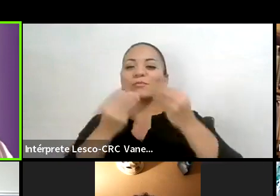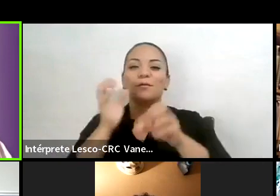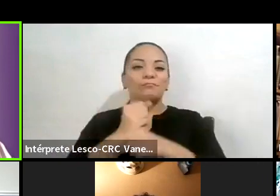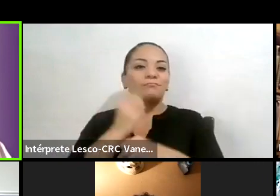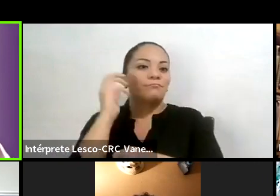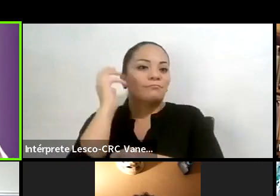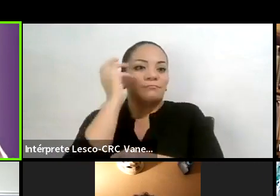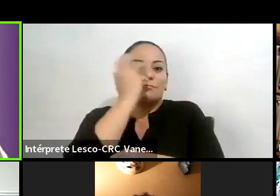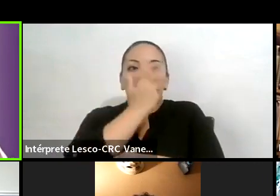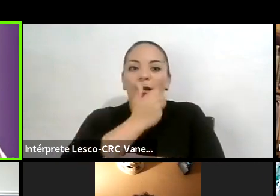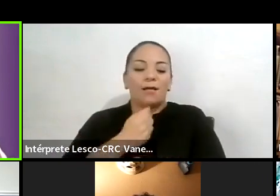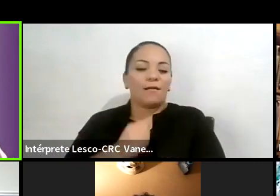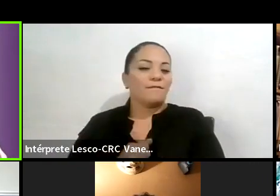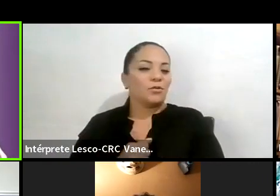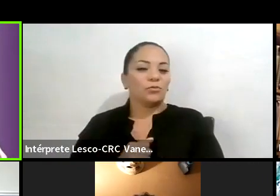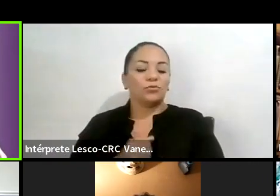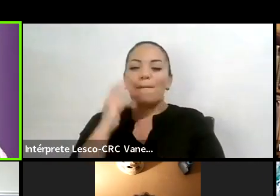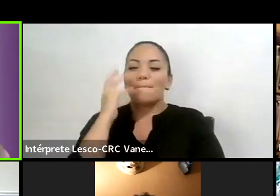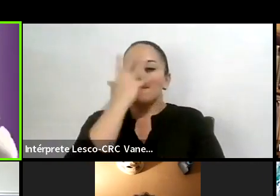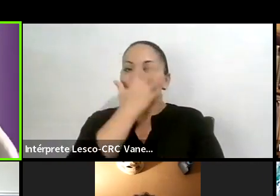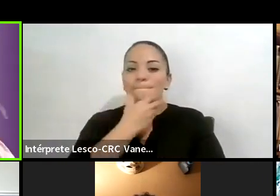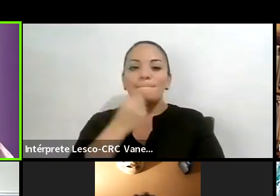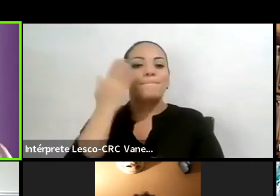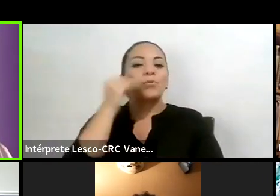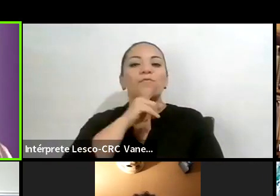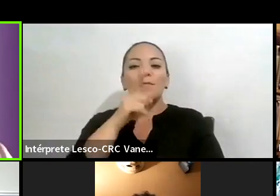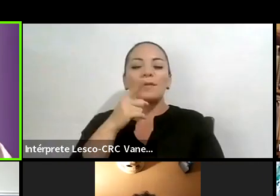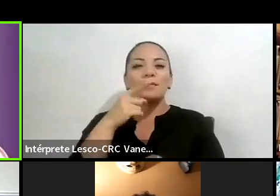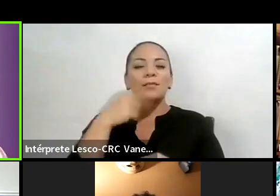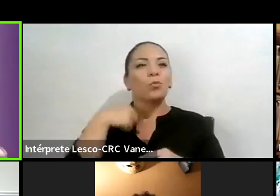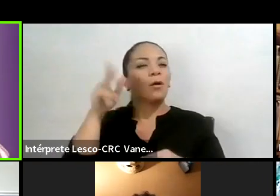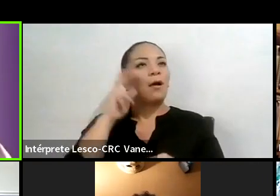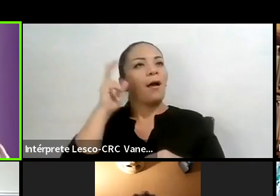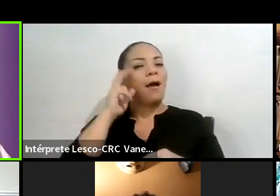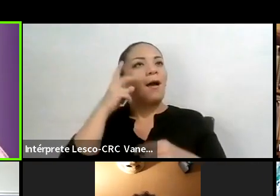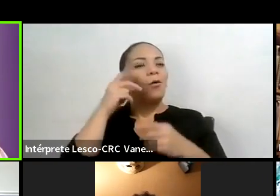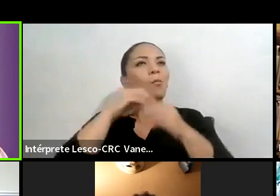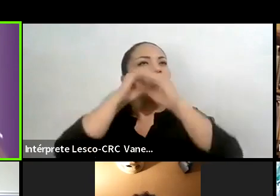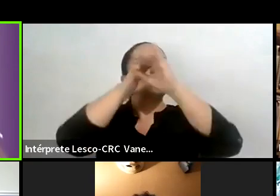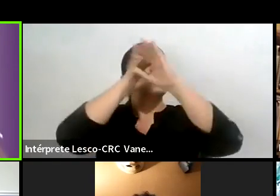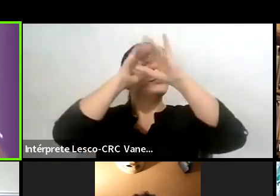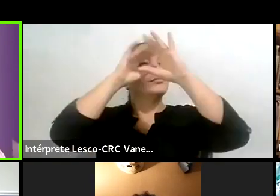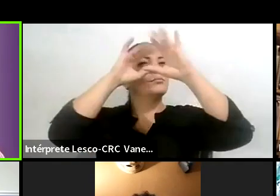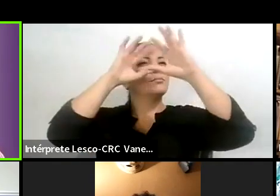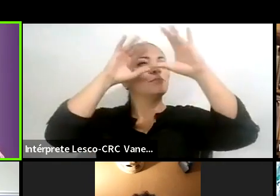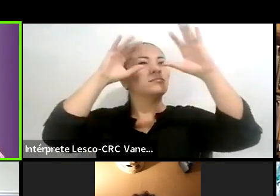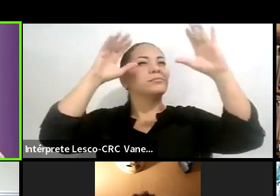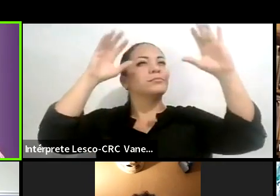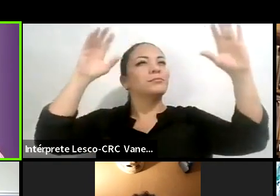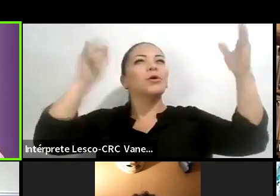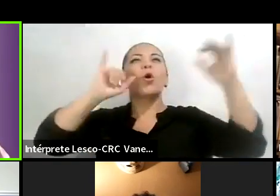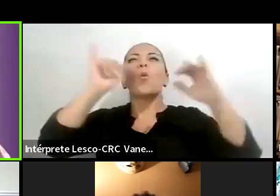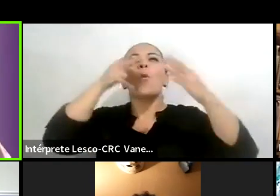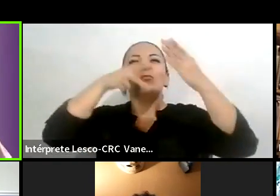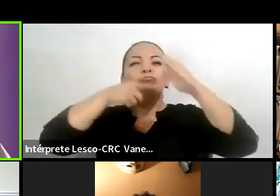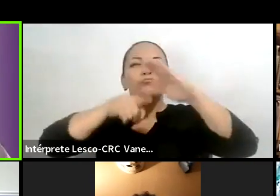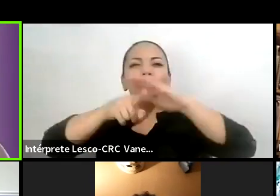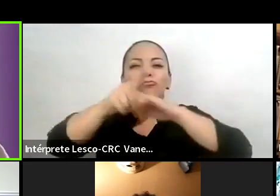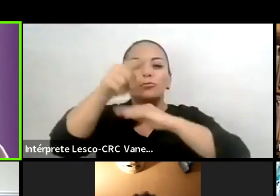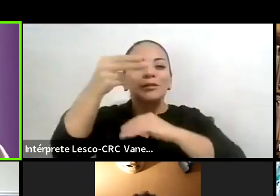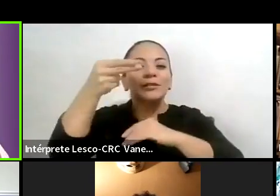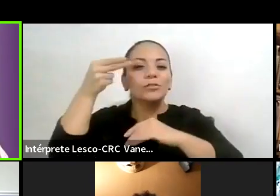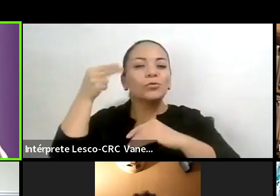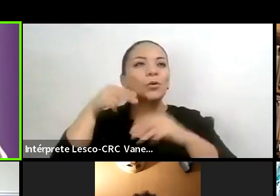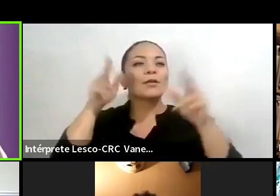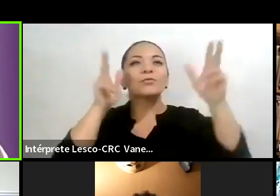maravilla porque realmente una se mete en la historia, se imagina, escucha los sonidos, escucha las